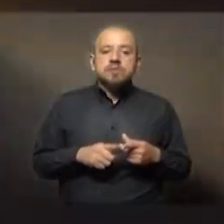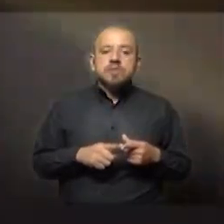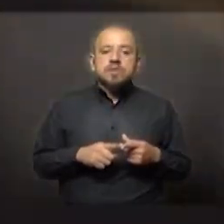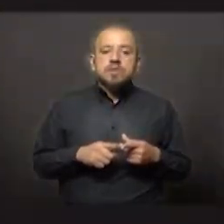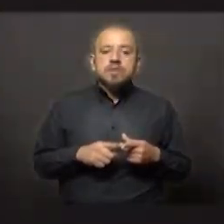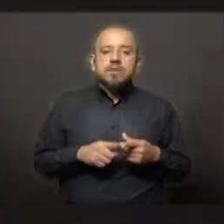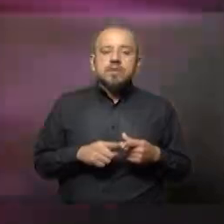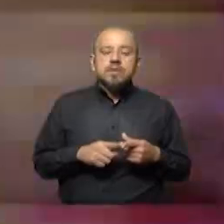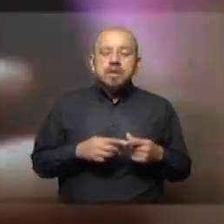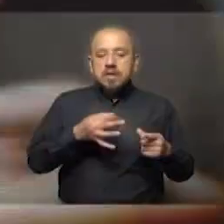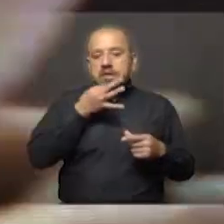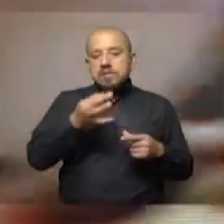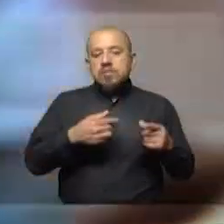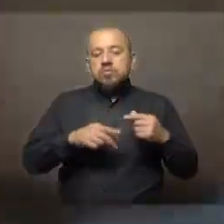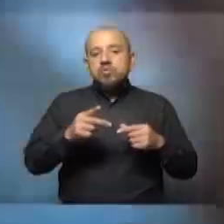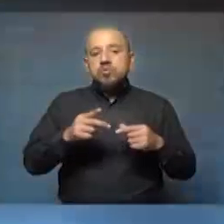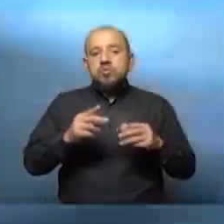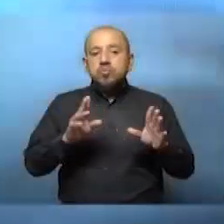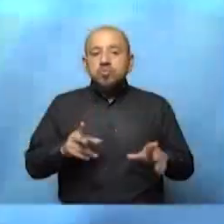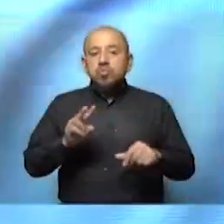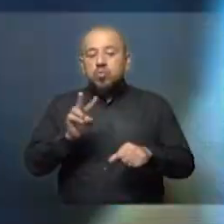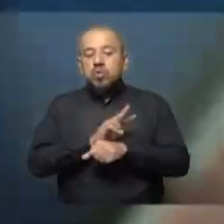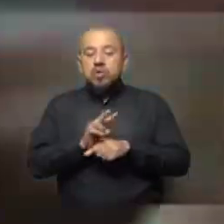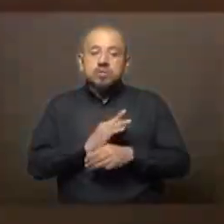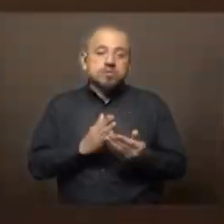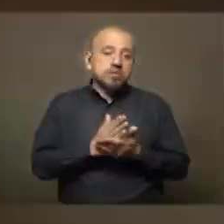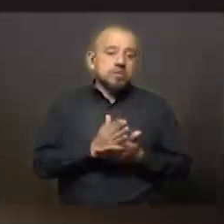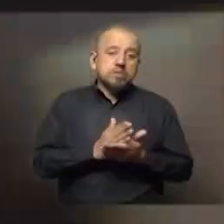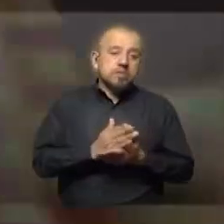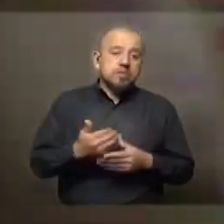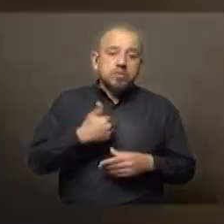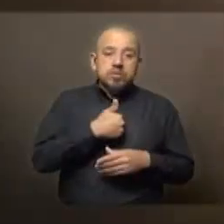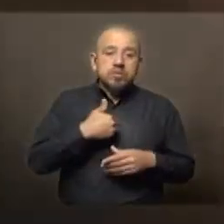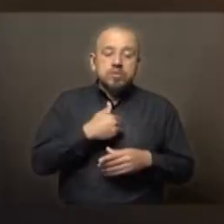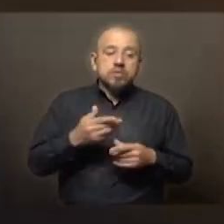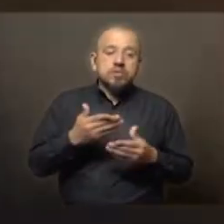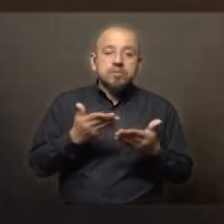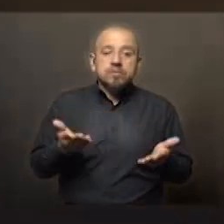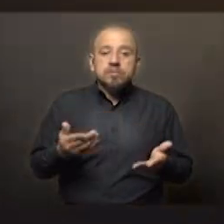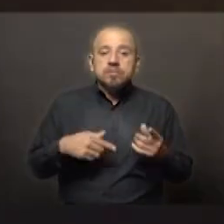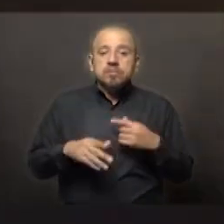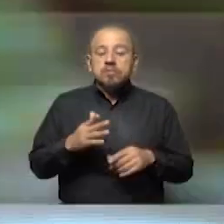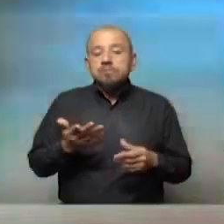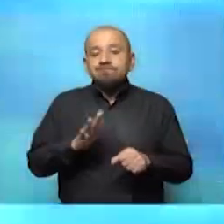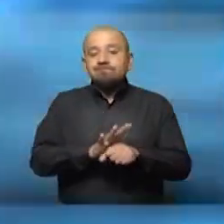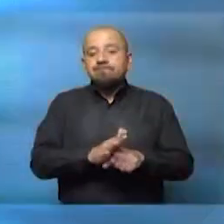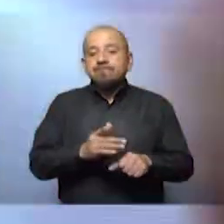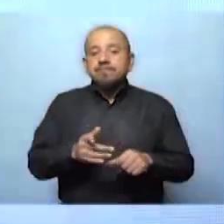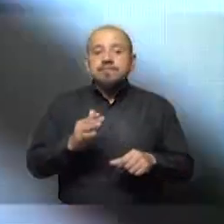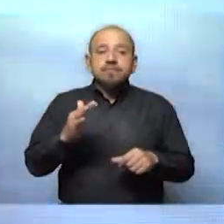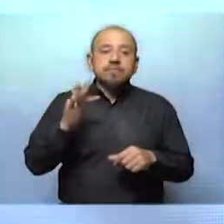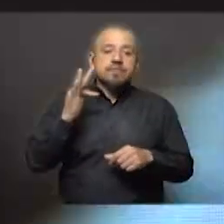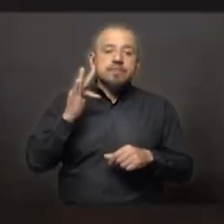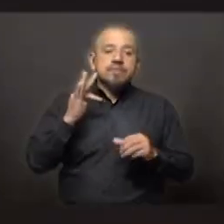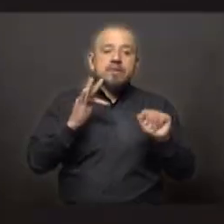diciendo Bueno cuando hablamos descuida una esfera que históricamente ha estado en un lugar relegado marginal invisibilizado desde los